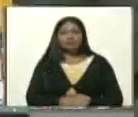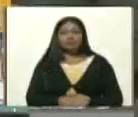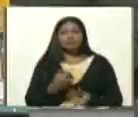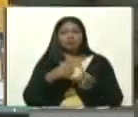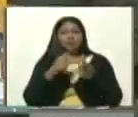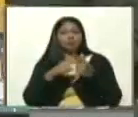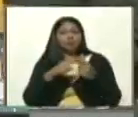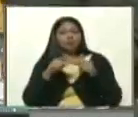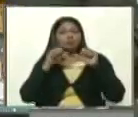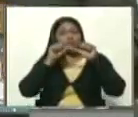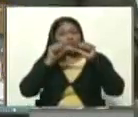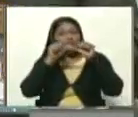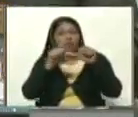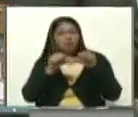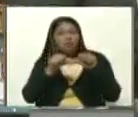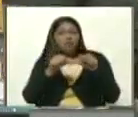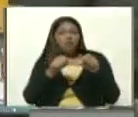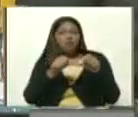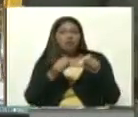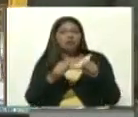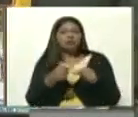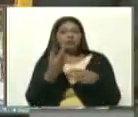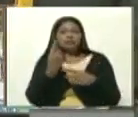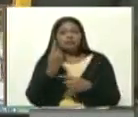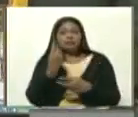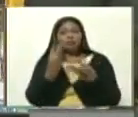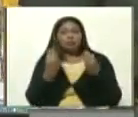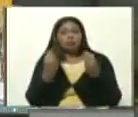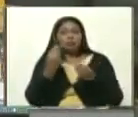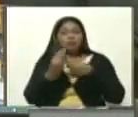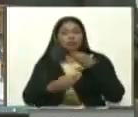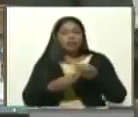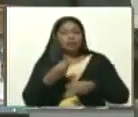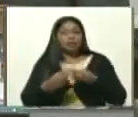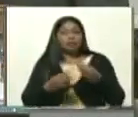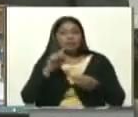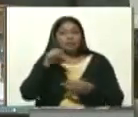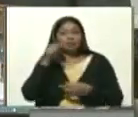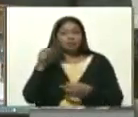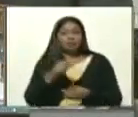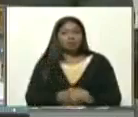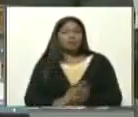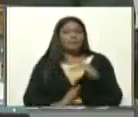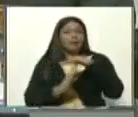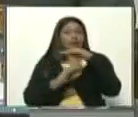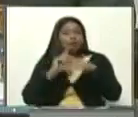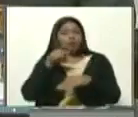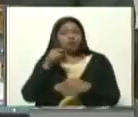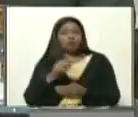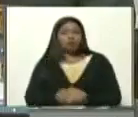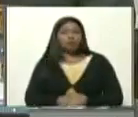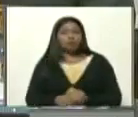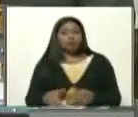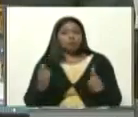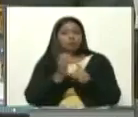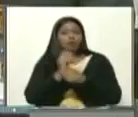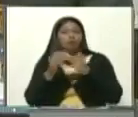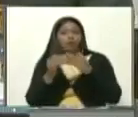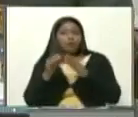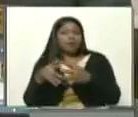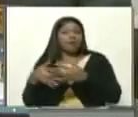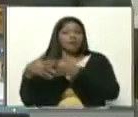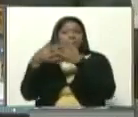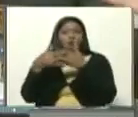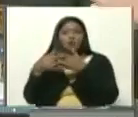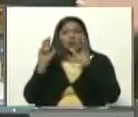todavía hay tela que cortar aquí en este caso, o sea, no está parado. Tomando en consideración que está en Estados Unidos